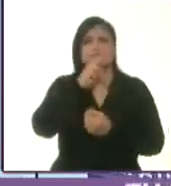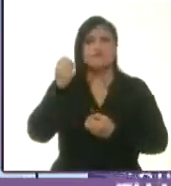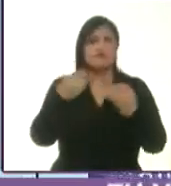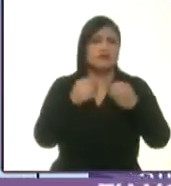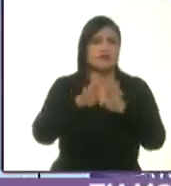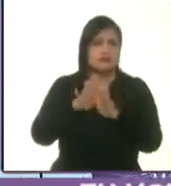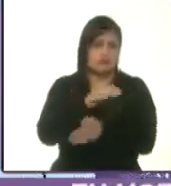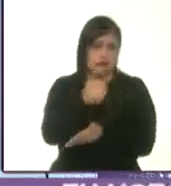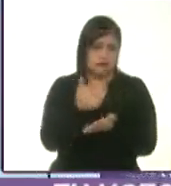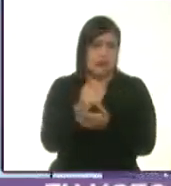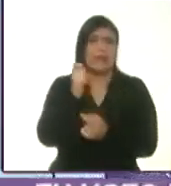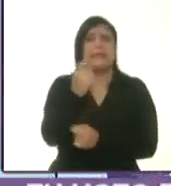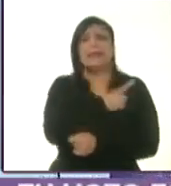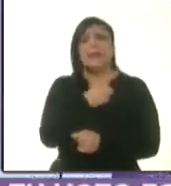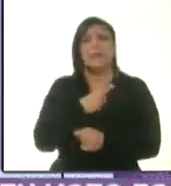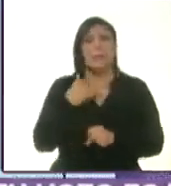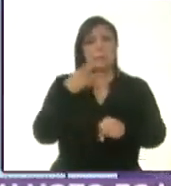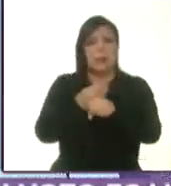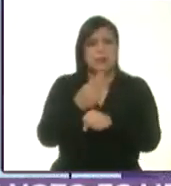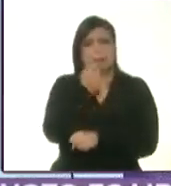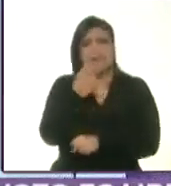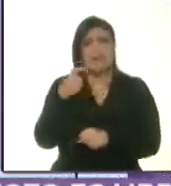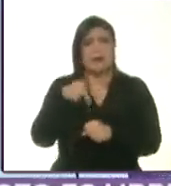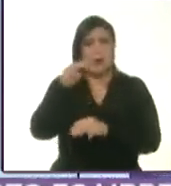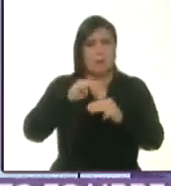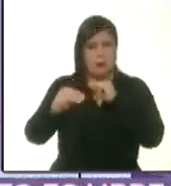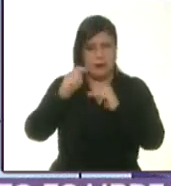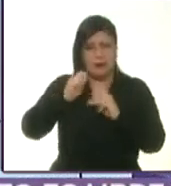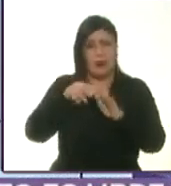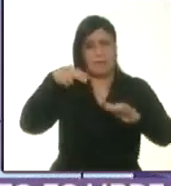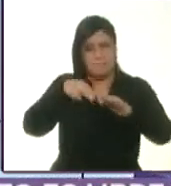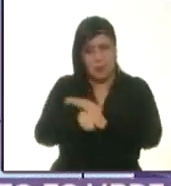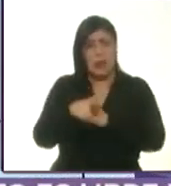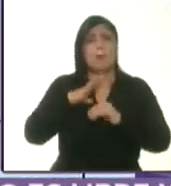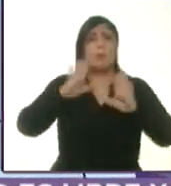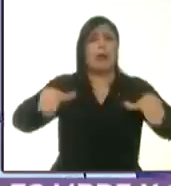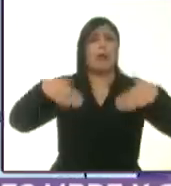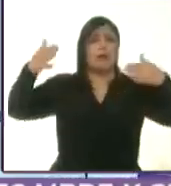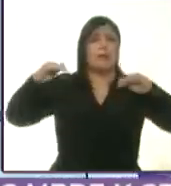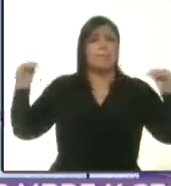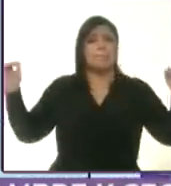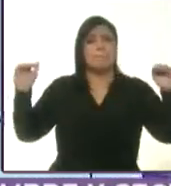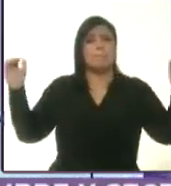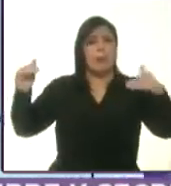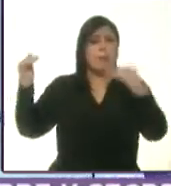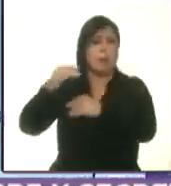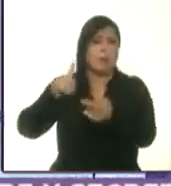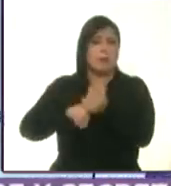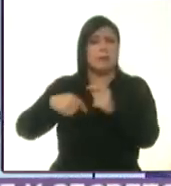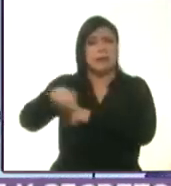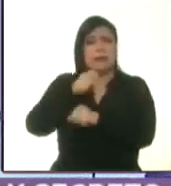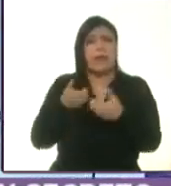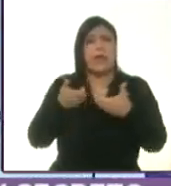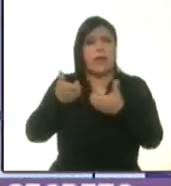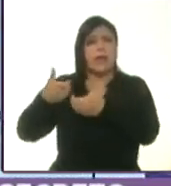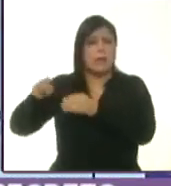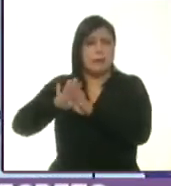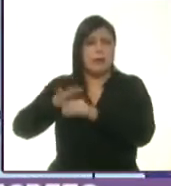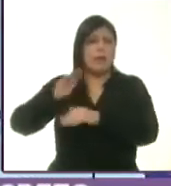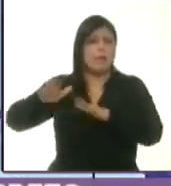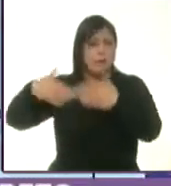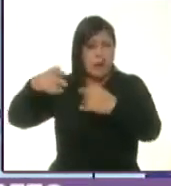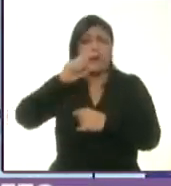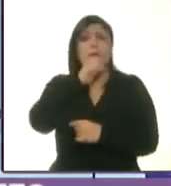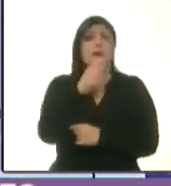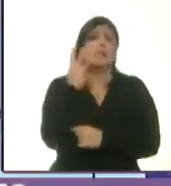tenemos que hacer son 100 kilómetros de metro un anillo exterior para sacar el tráfico pesado de la ciudad y tres trenes suburbanos